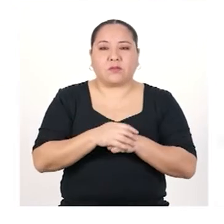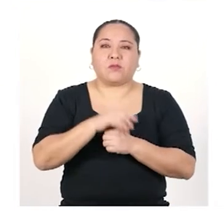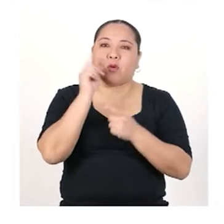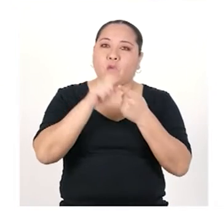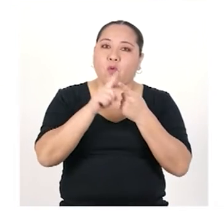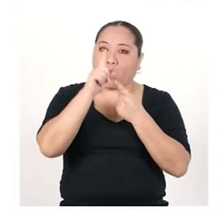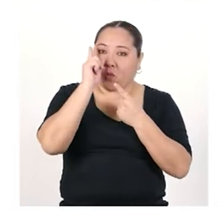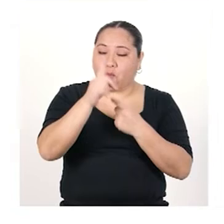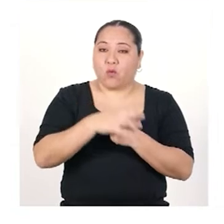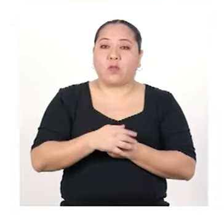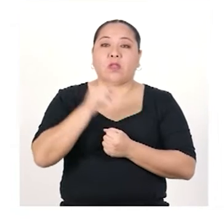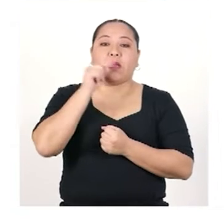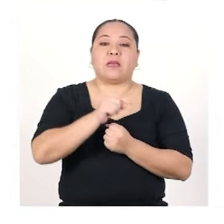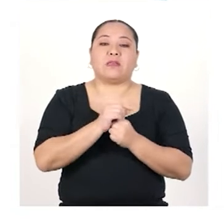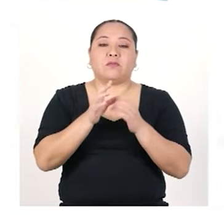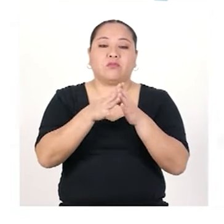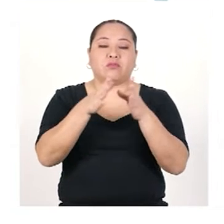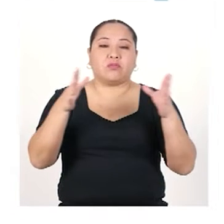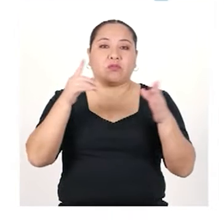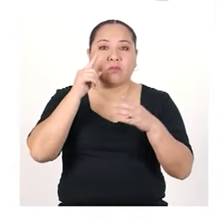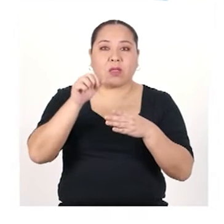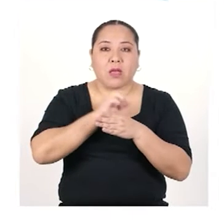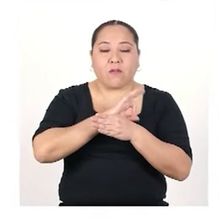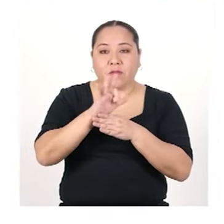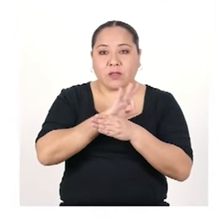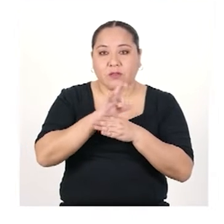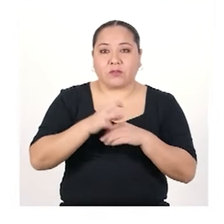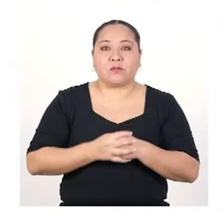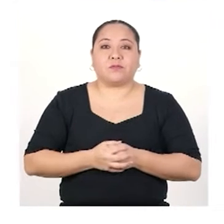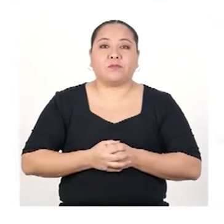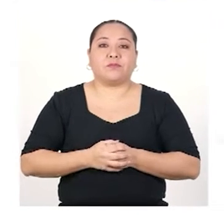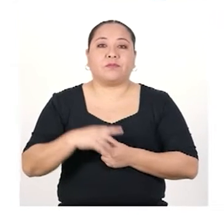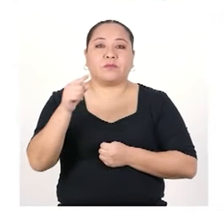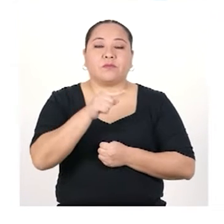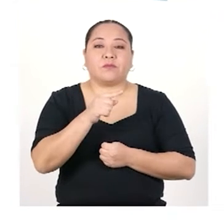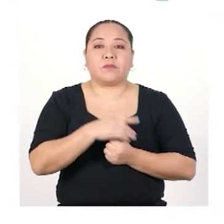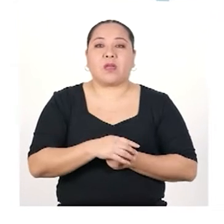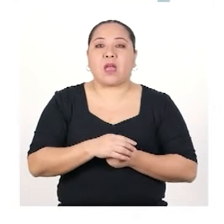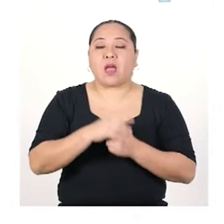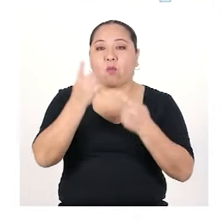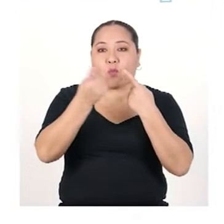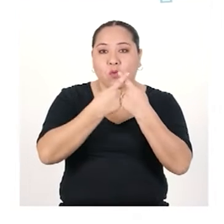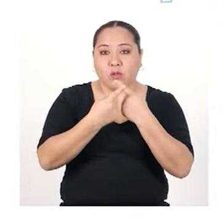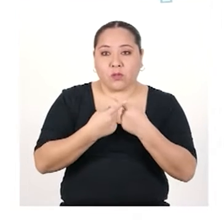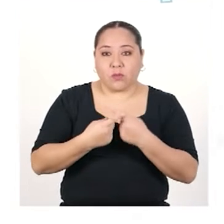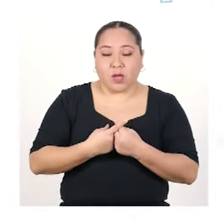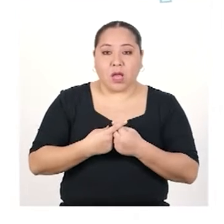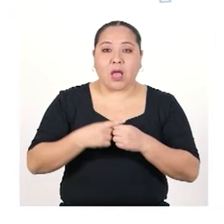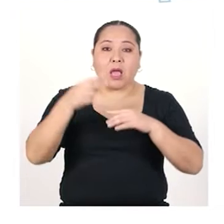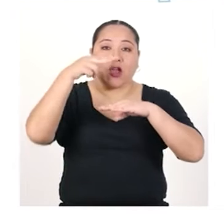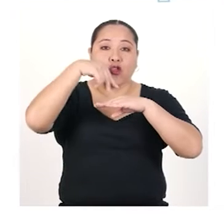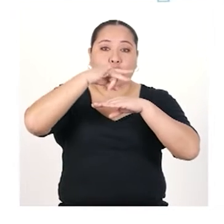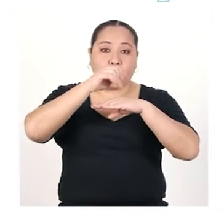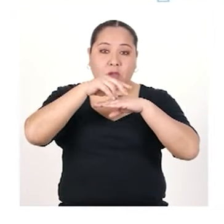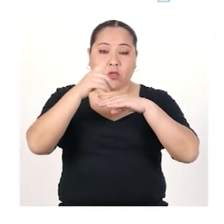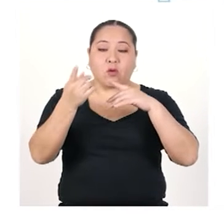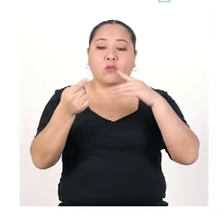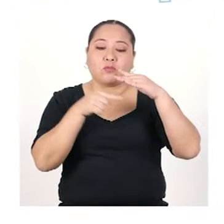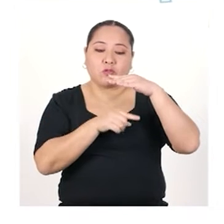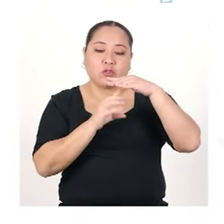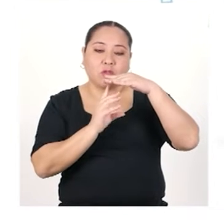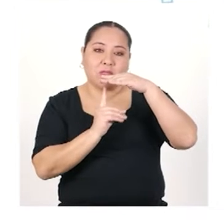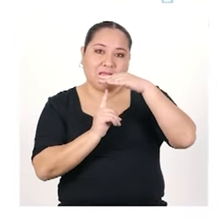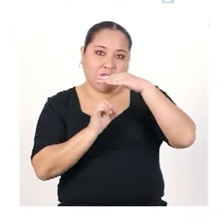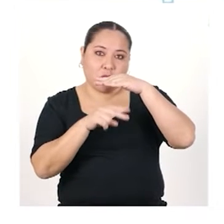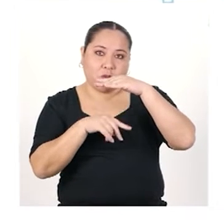Una de ellas es amplificar una fracción. Consiste que al multiplicar al numerador y al denominador por un